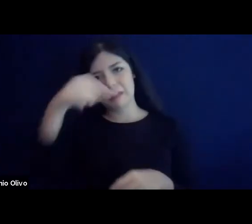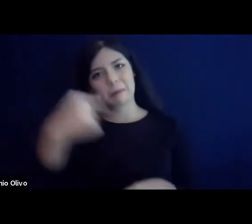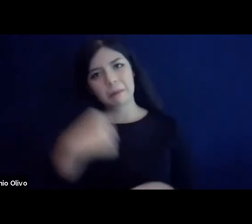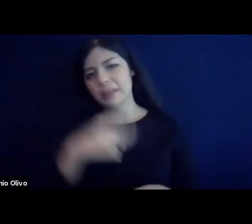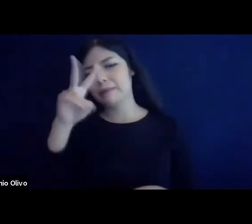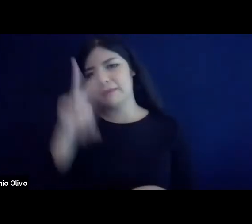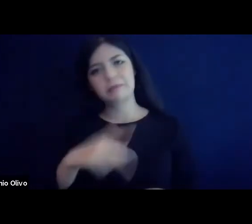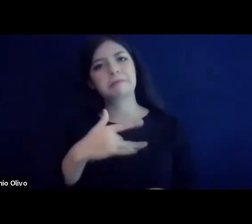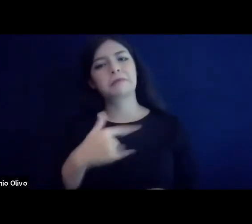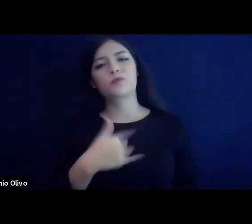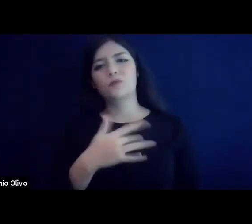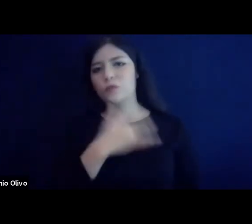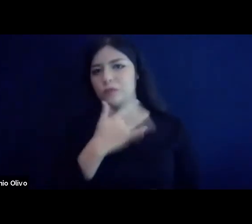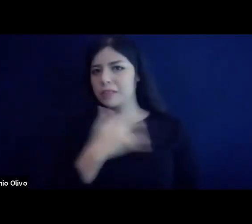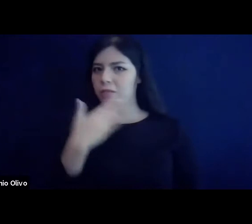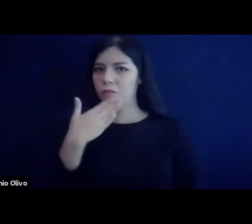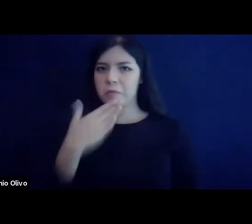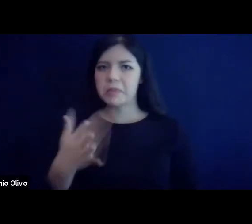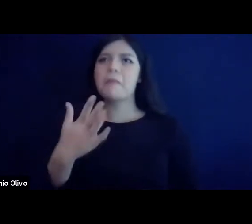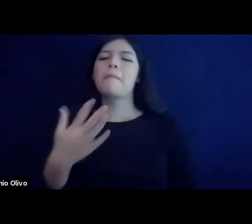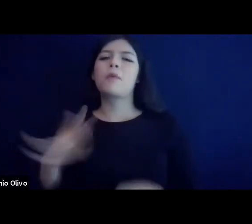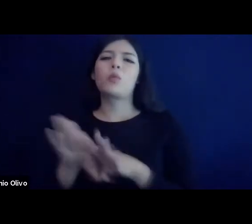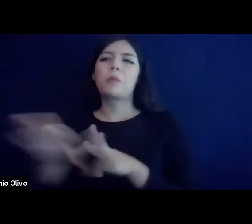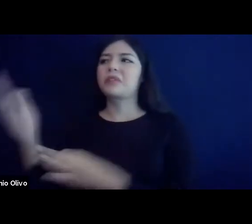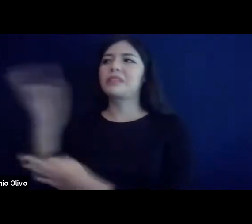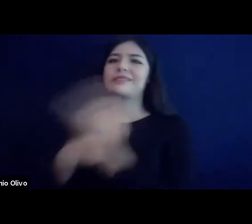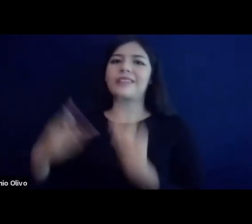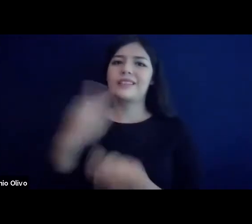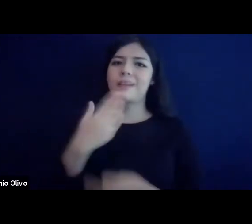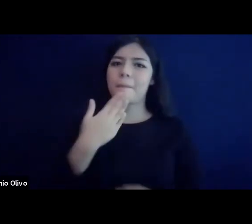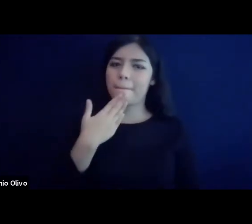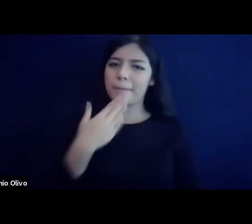Para el trato que se nos da.